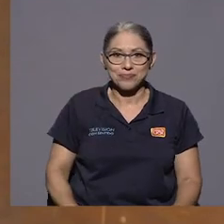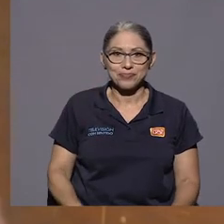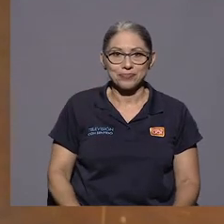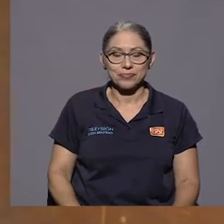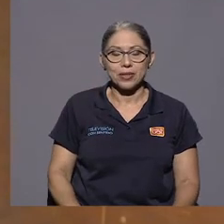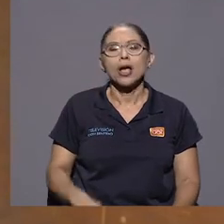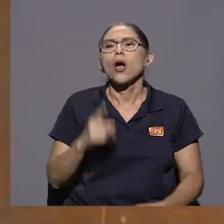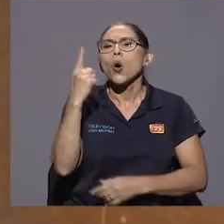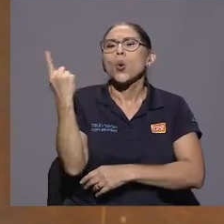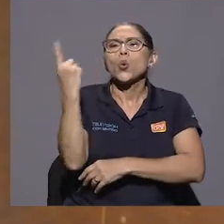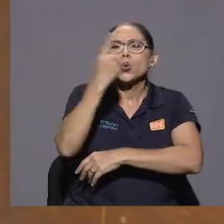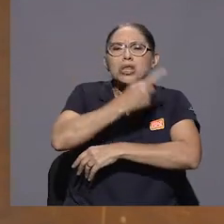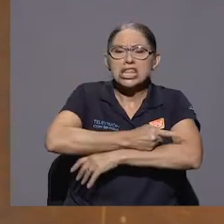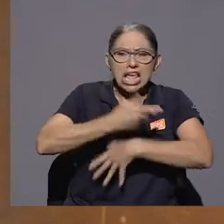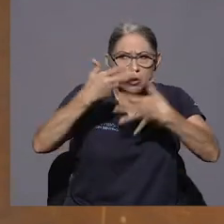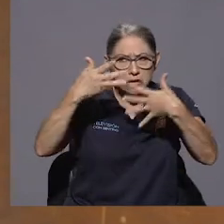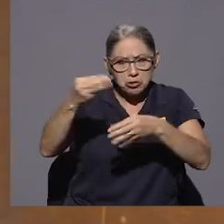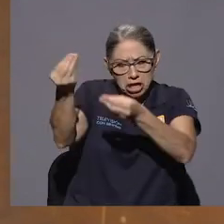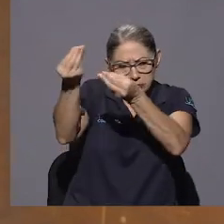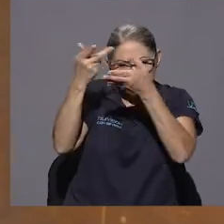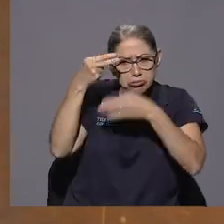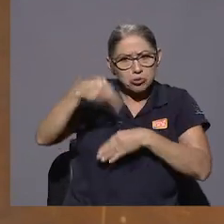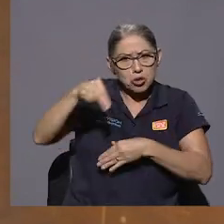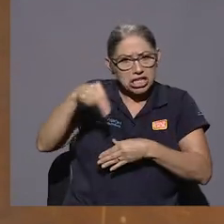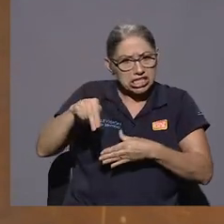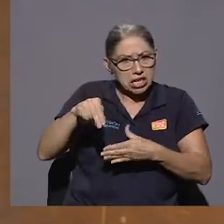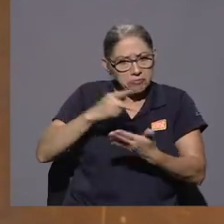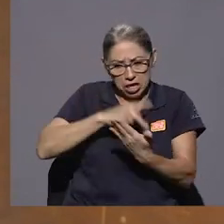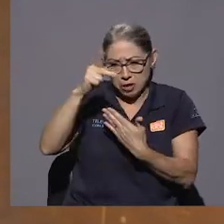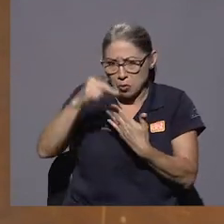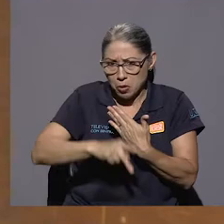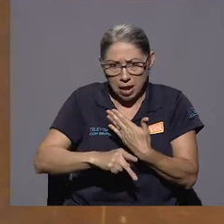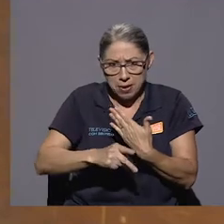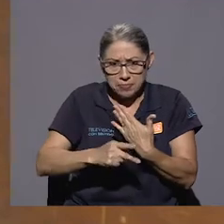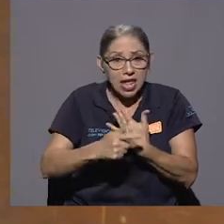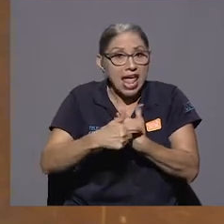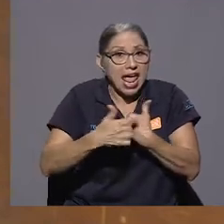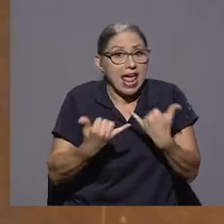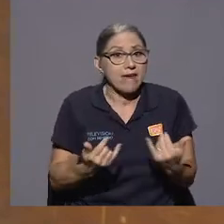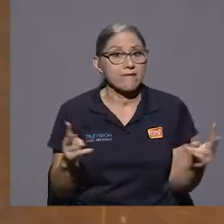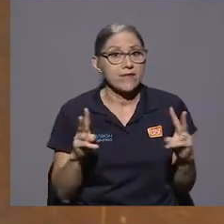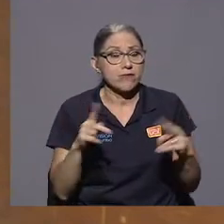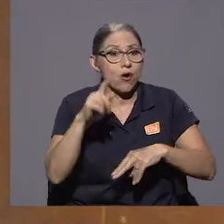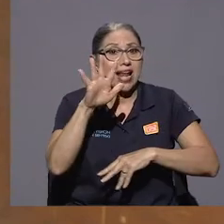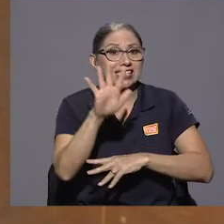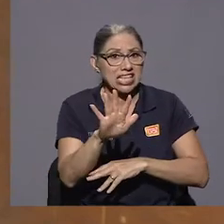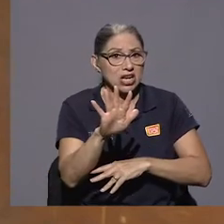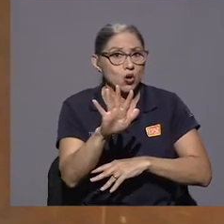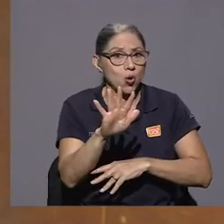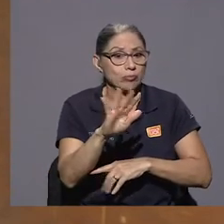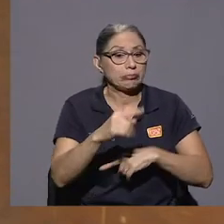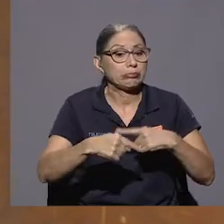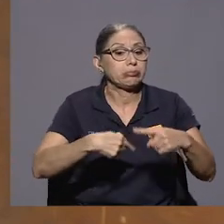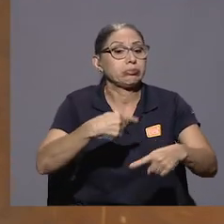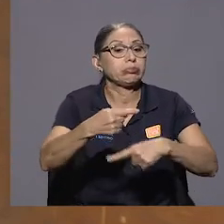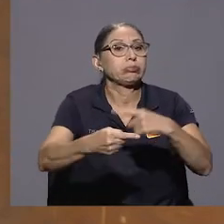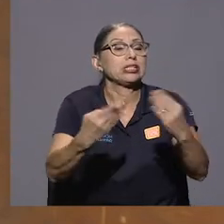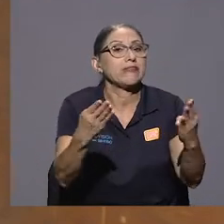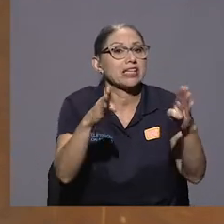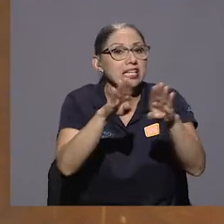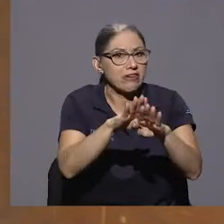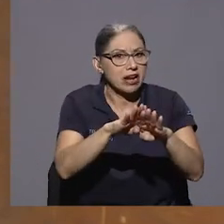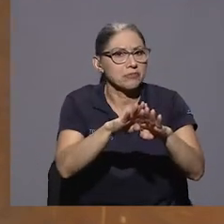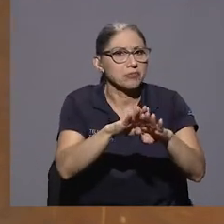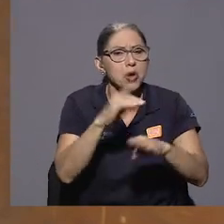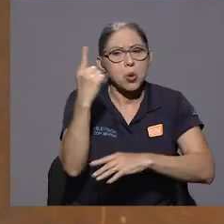en el pasillo, ya cuando nos habían dado la noticia de que En Vivo a las 5 se iba a cerrar y que iba a concluir en 2-3 semanas,